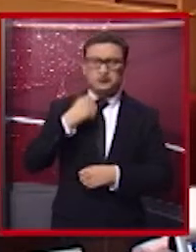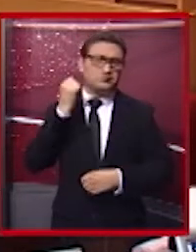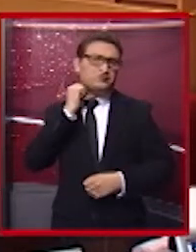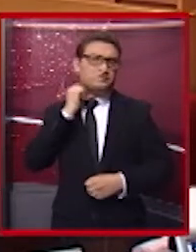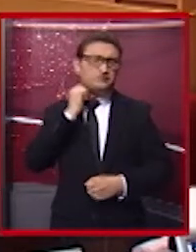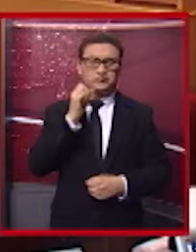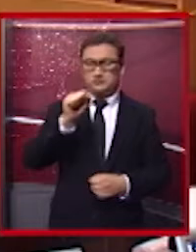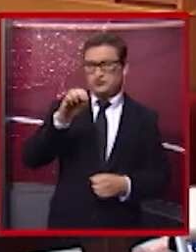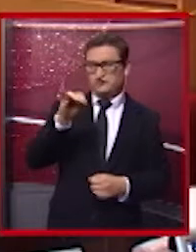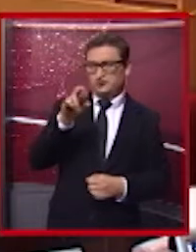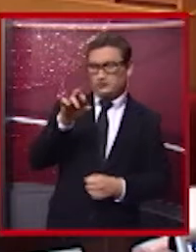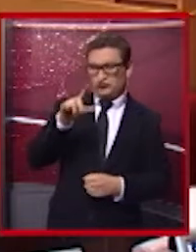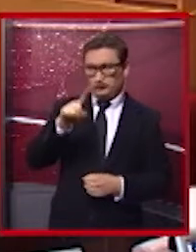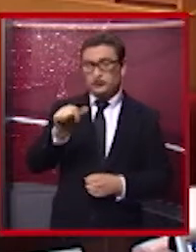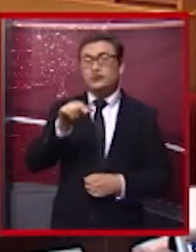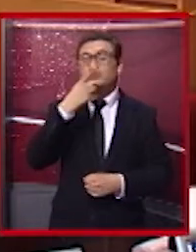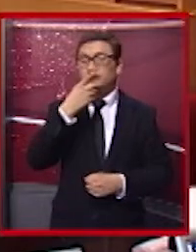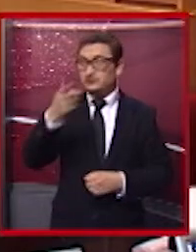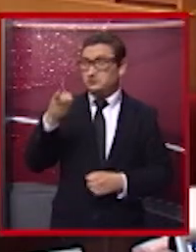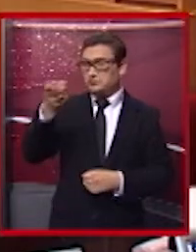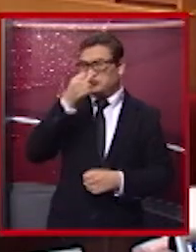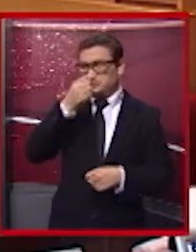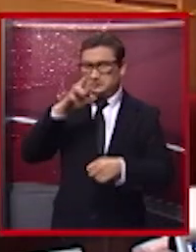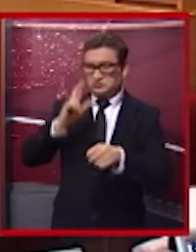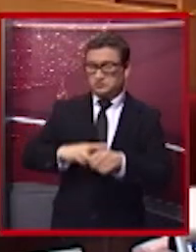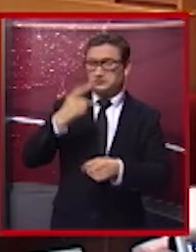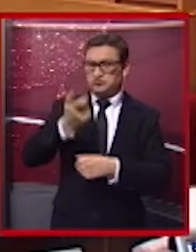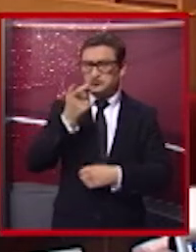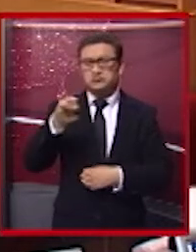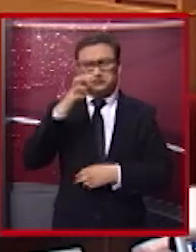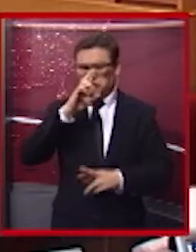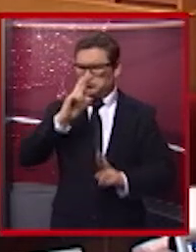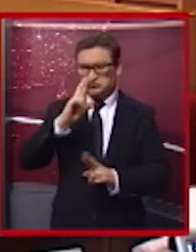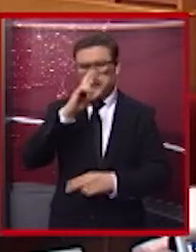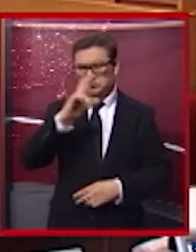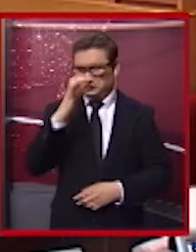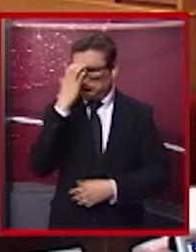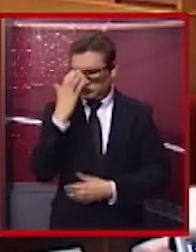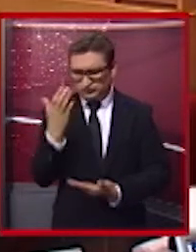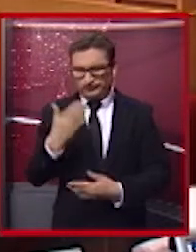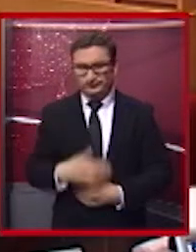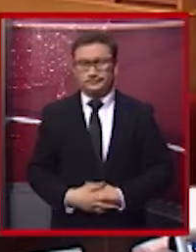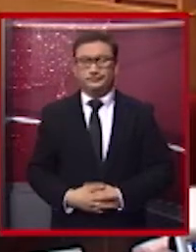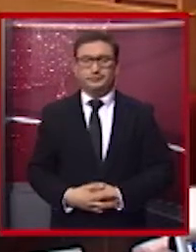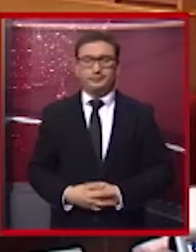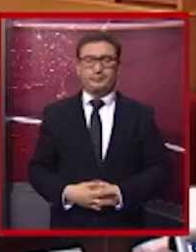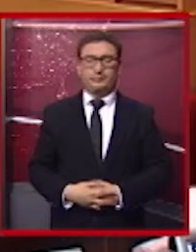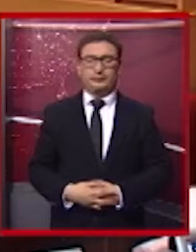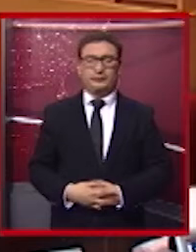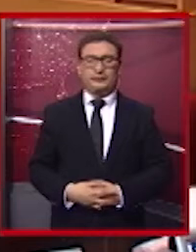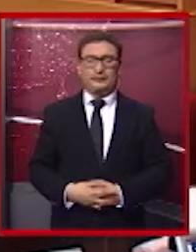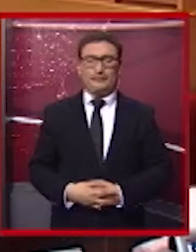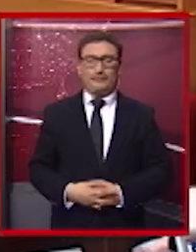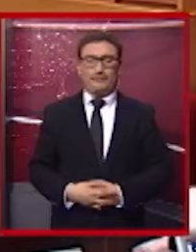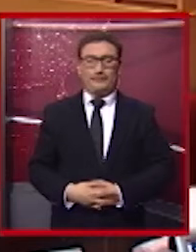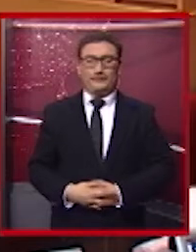mostró a favor de reconocer el trabajo realizado por el secretario de Economía en la concreción de este acuerdo.